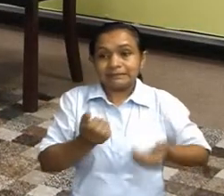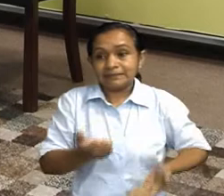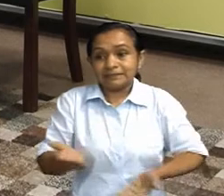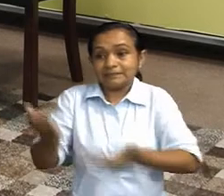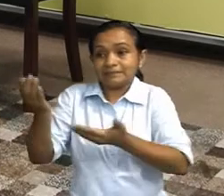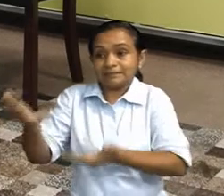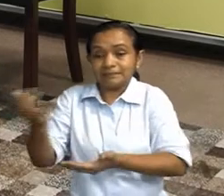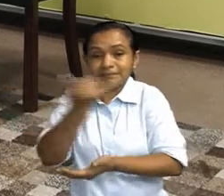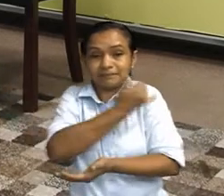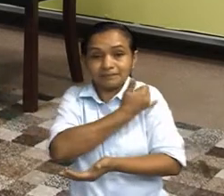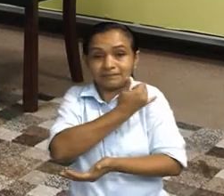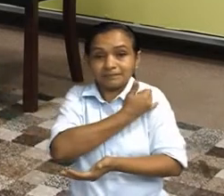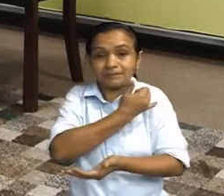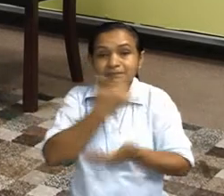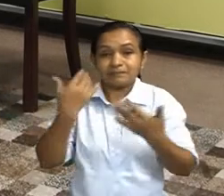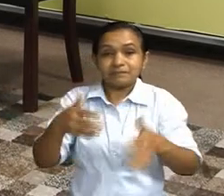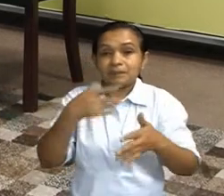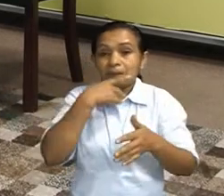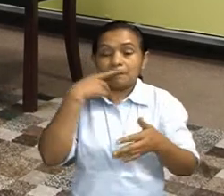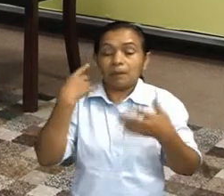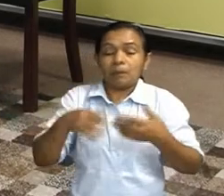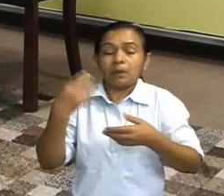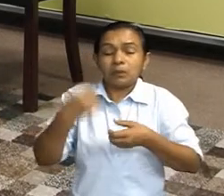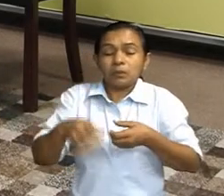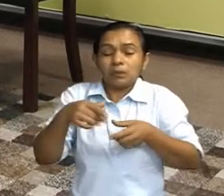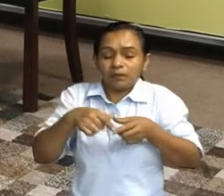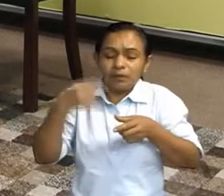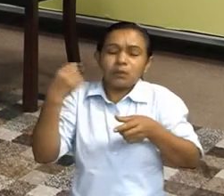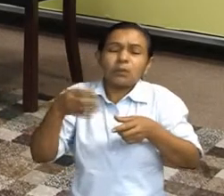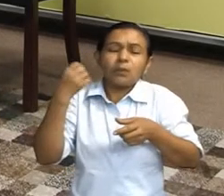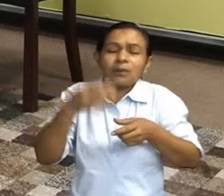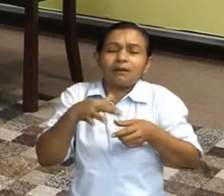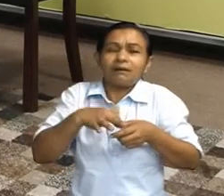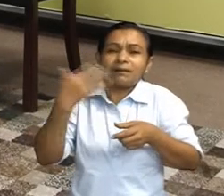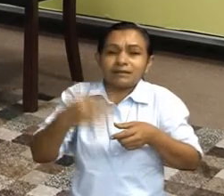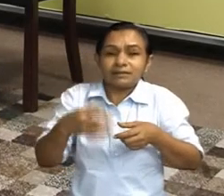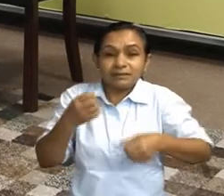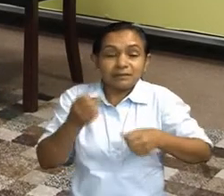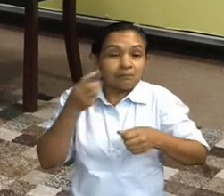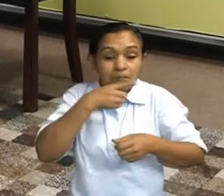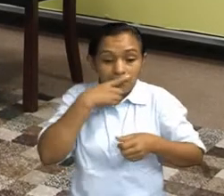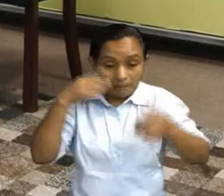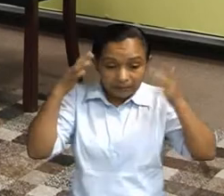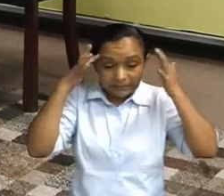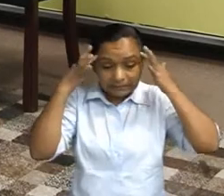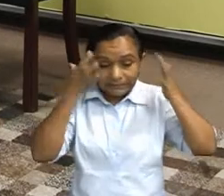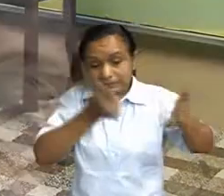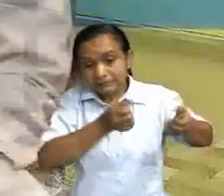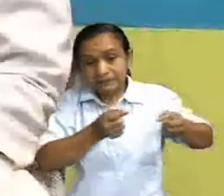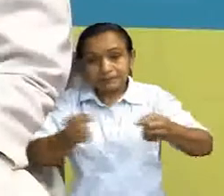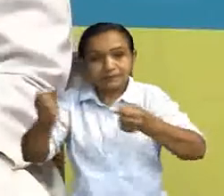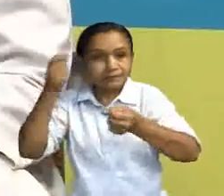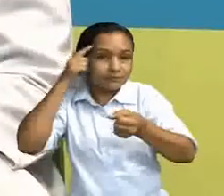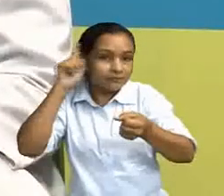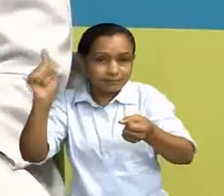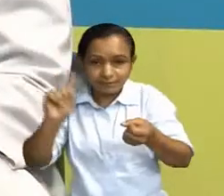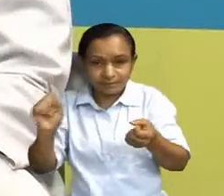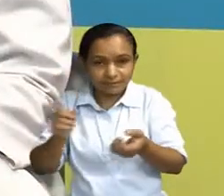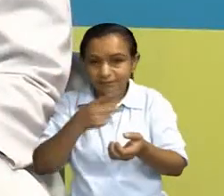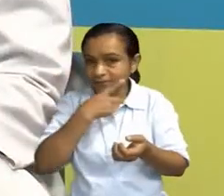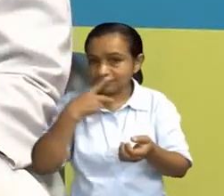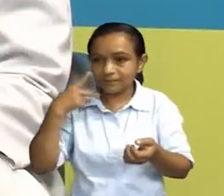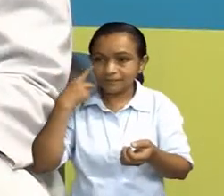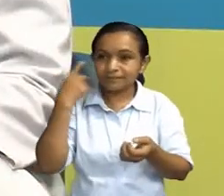cuando su niña le dice, por ejemplo, que le duele, que le arde su partecita, ¿verdad? Y no sabe que precisamente